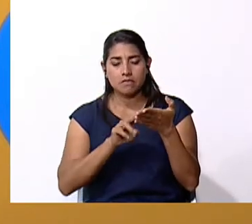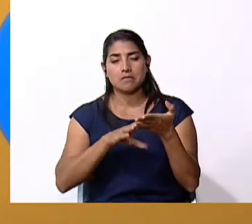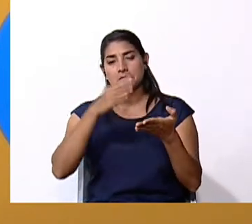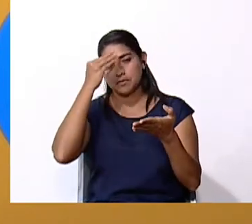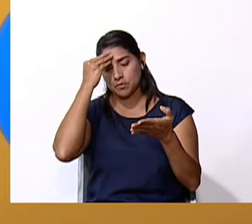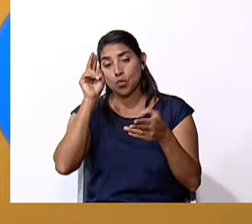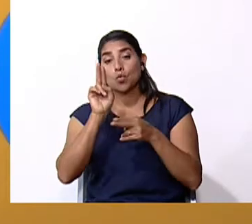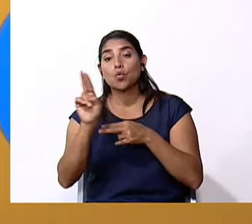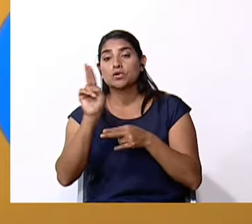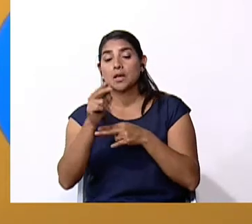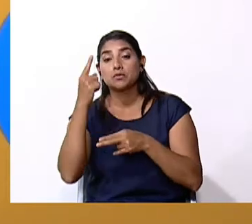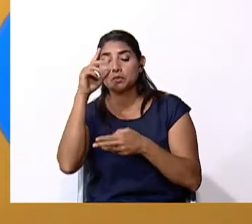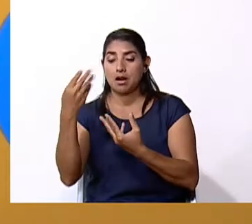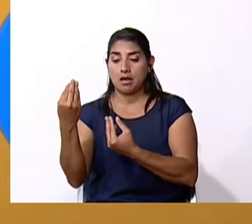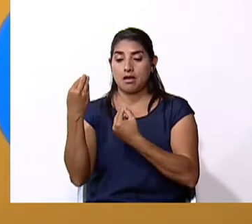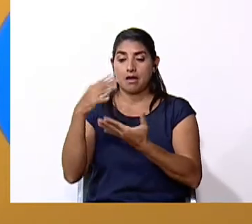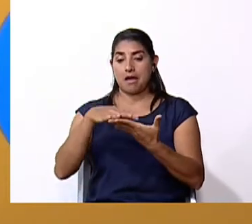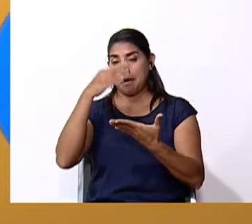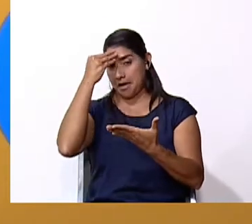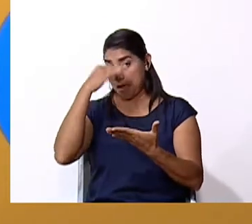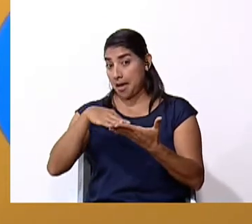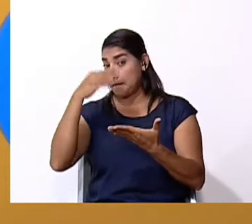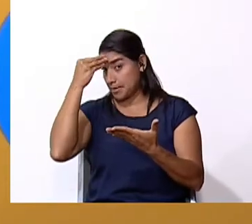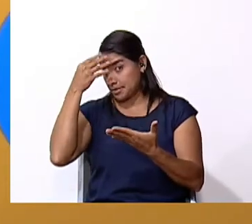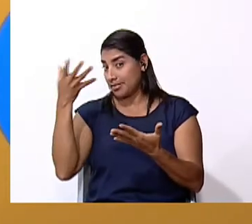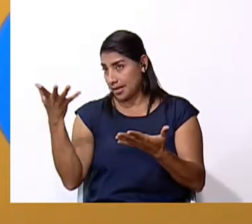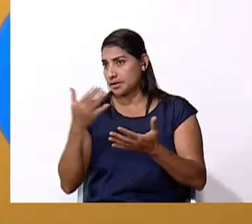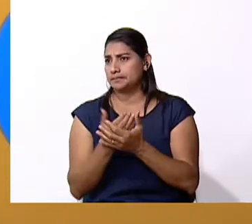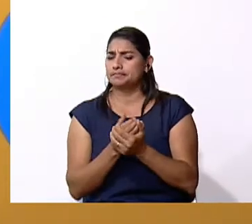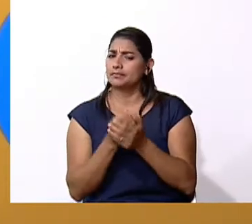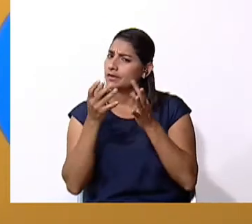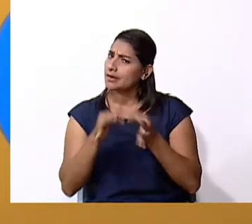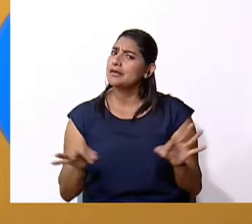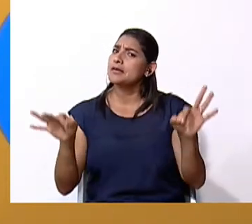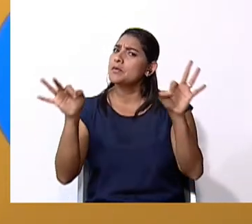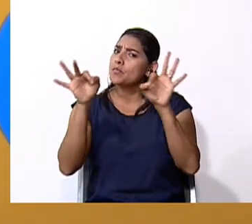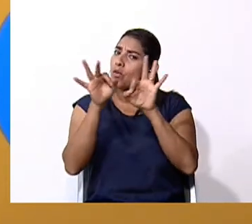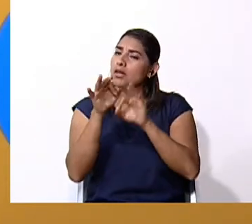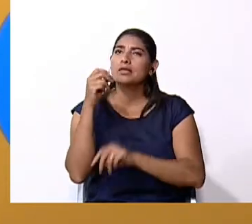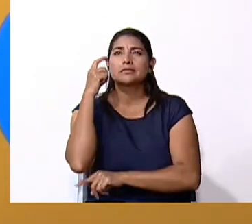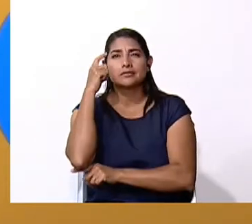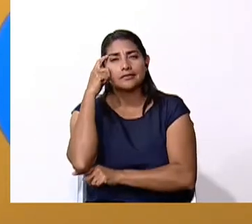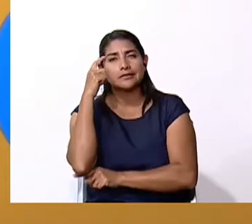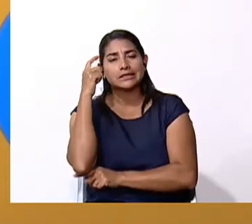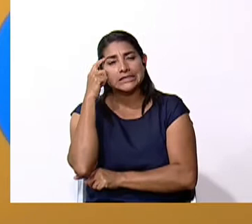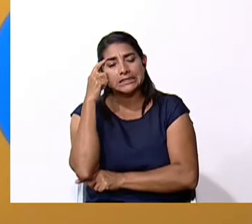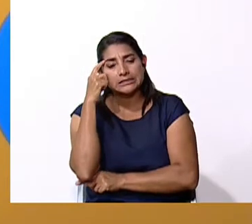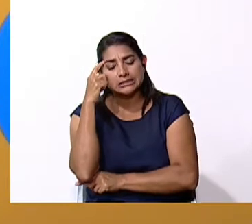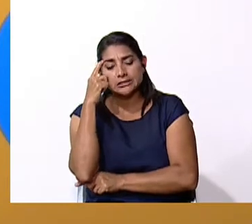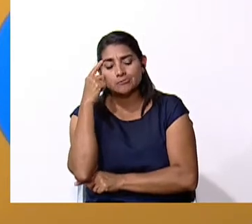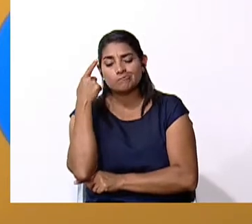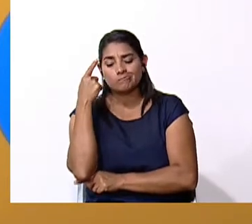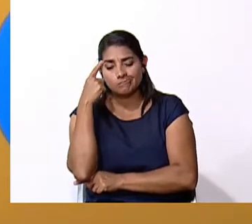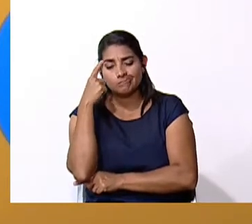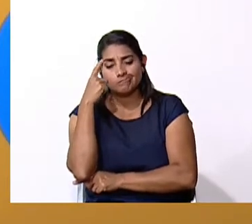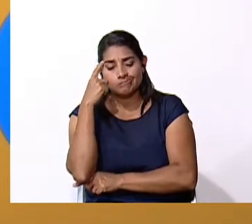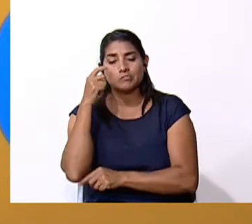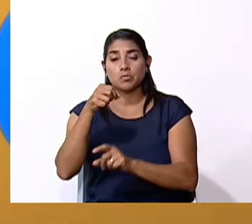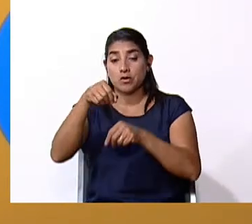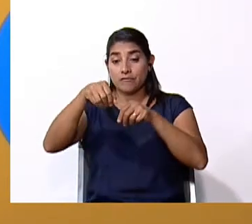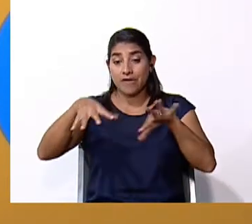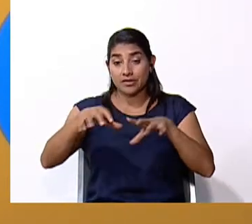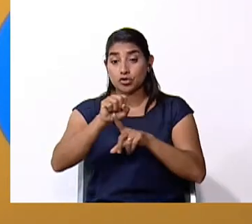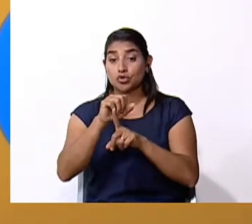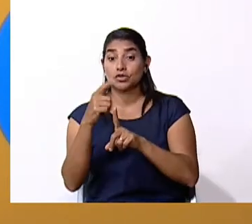con fines educativos. Bueno, qué importante pensar en que las redes